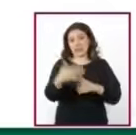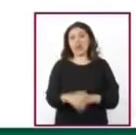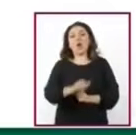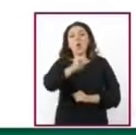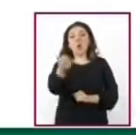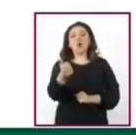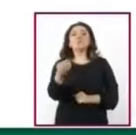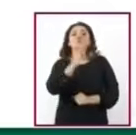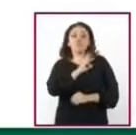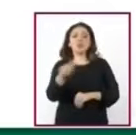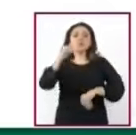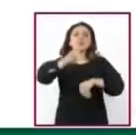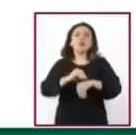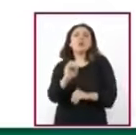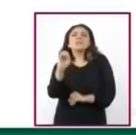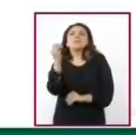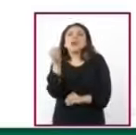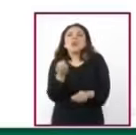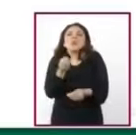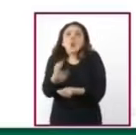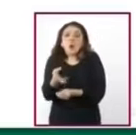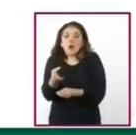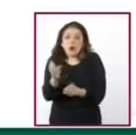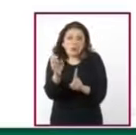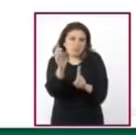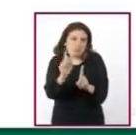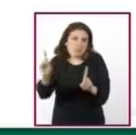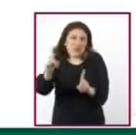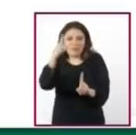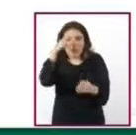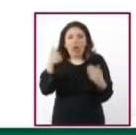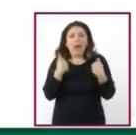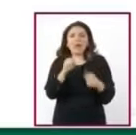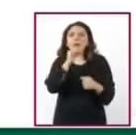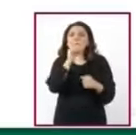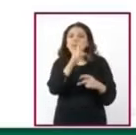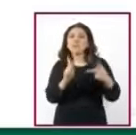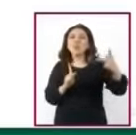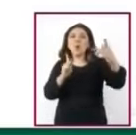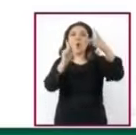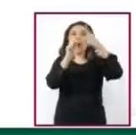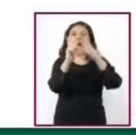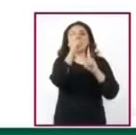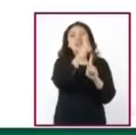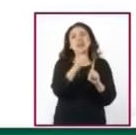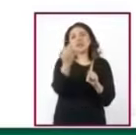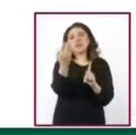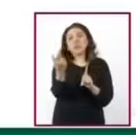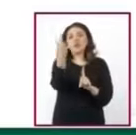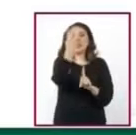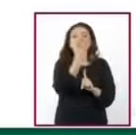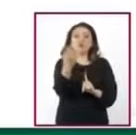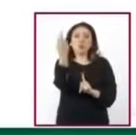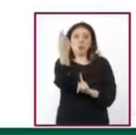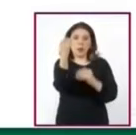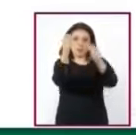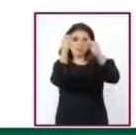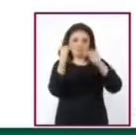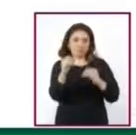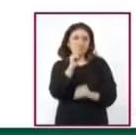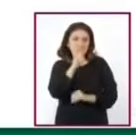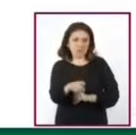0.15 y se le puede agregar un 0 a la derecha para que tenga el mismo número de cifras que el